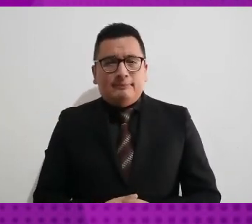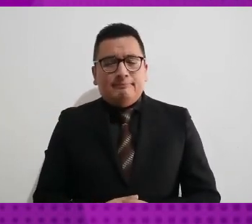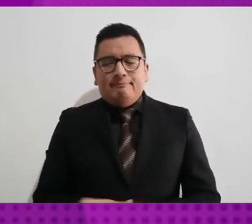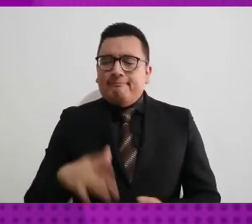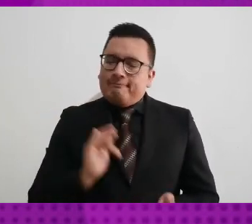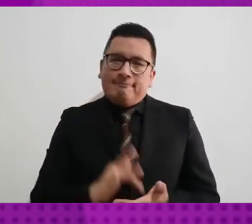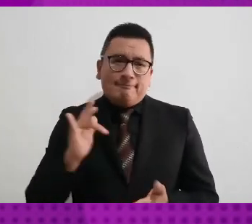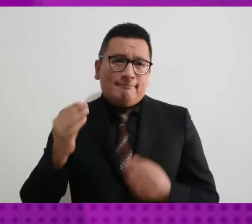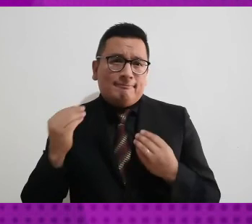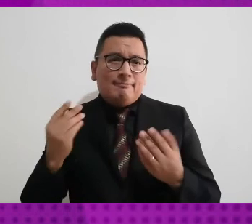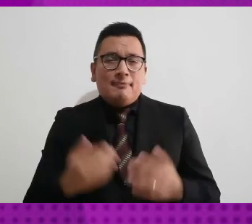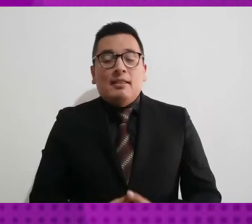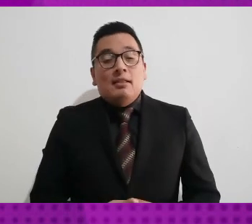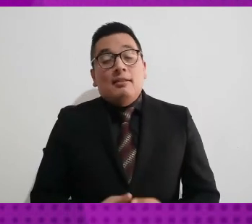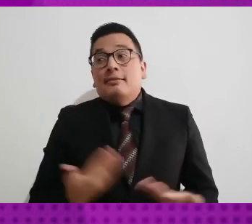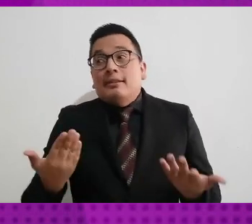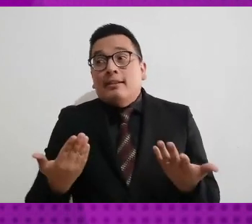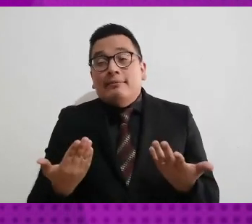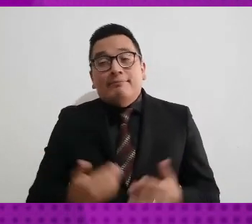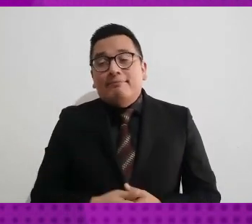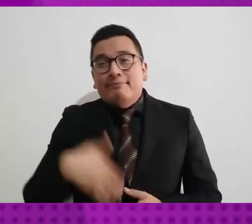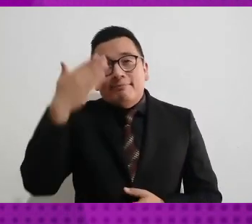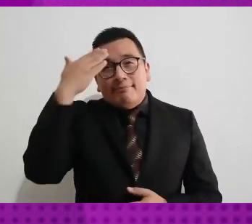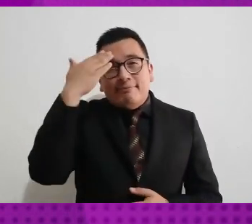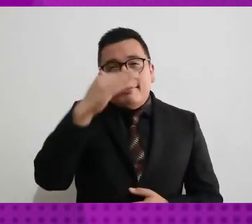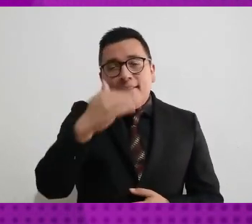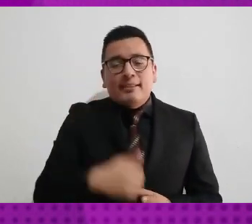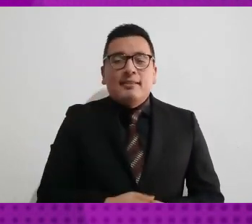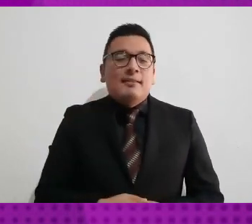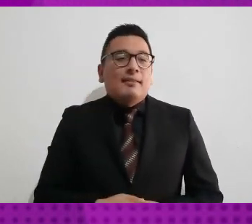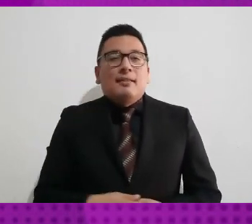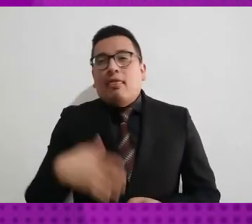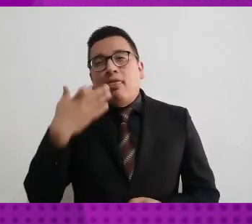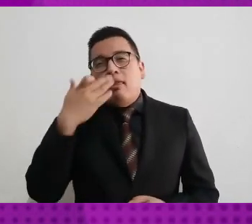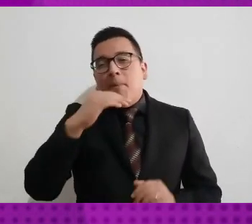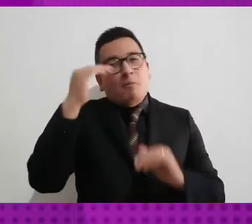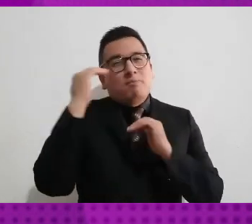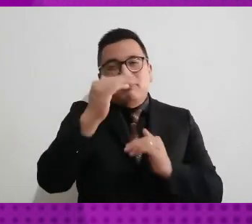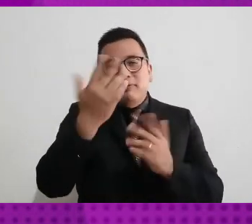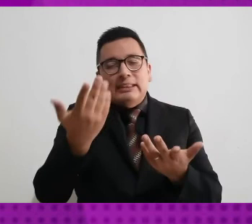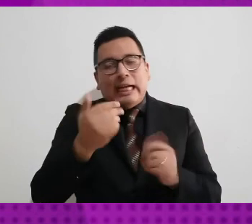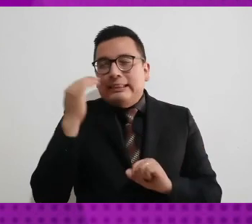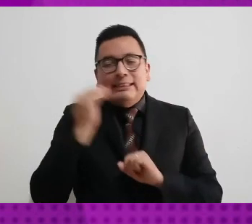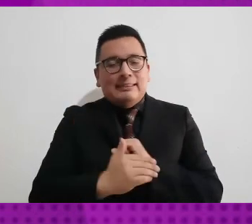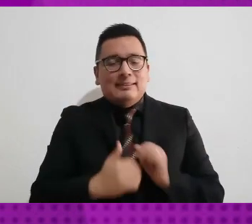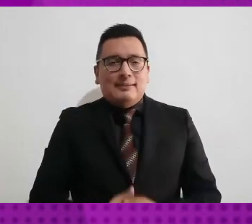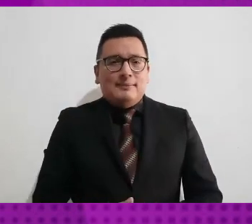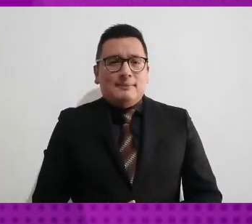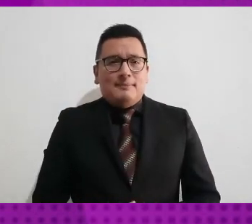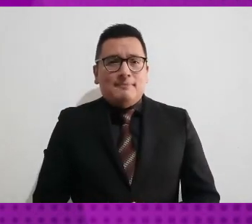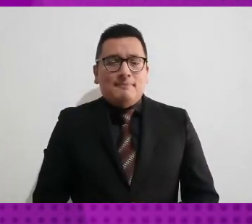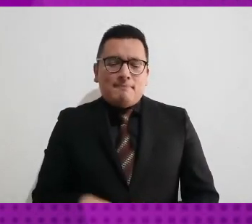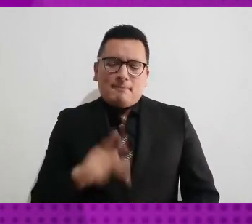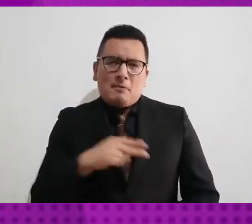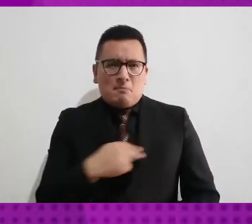sociedad. Muchísimas gracias. Y desgraciadamente, pues como ustedes lo saben, el tiempo no perdona, se nos ha terminado